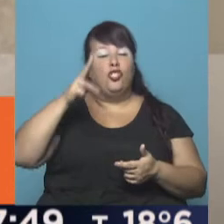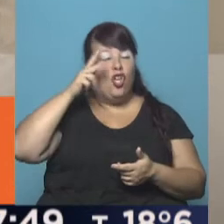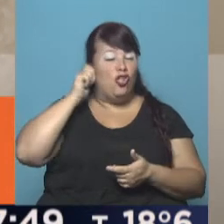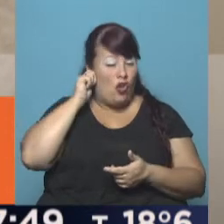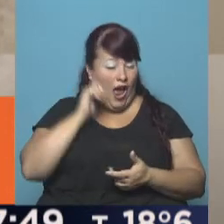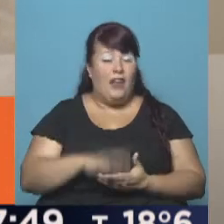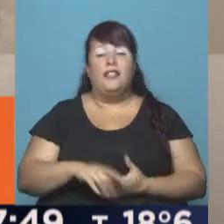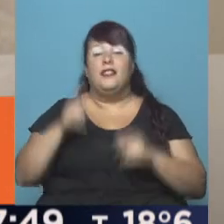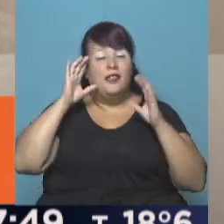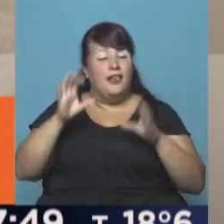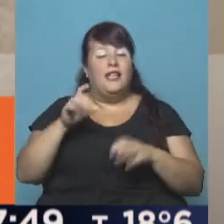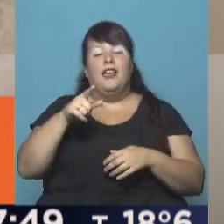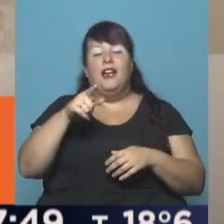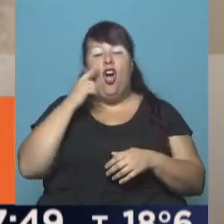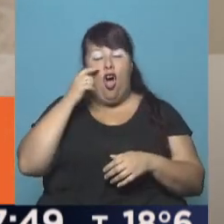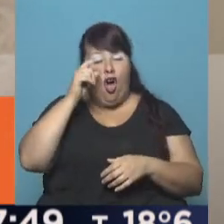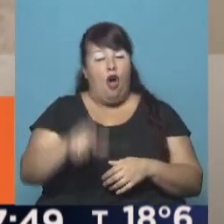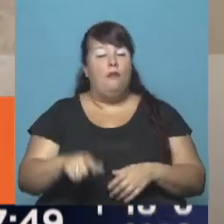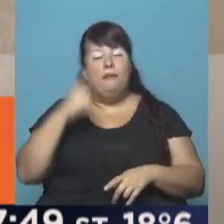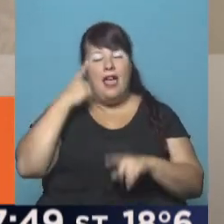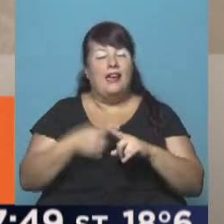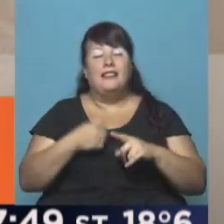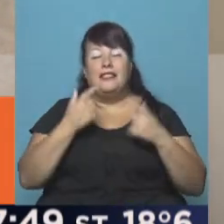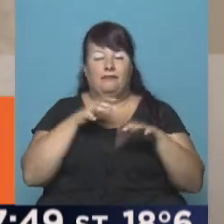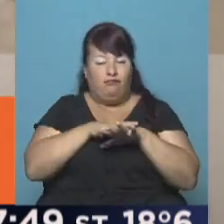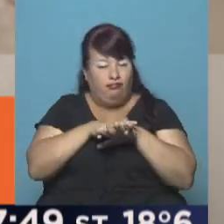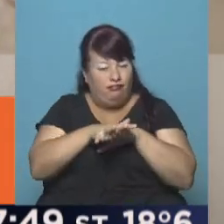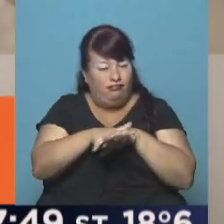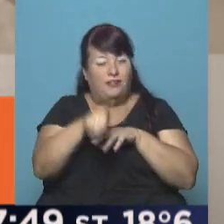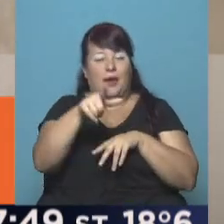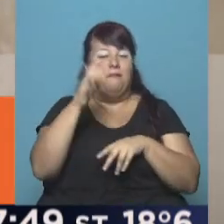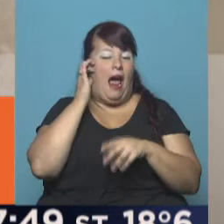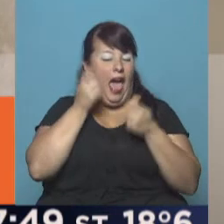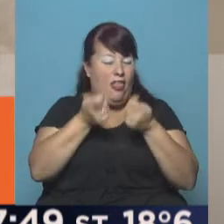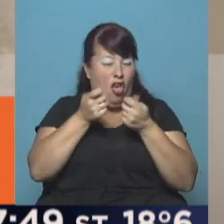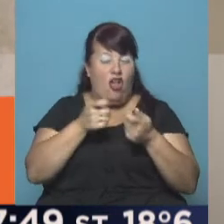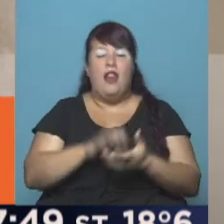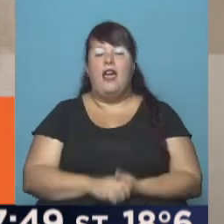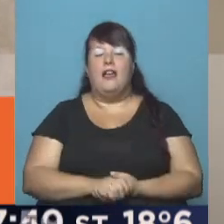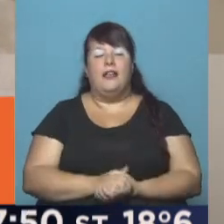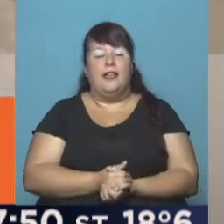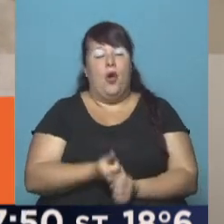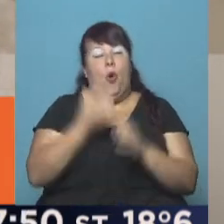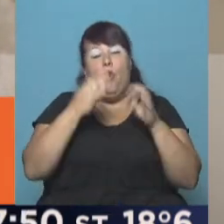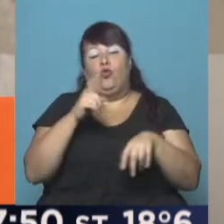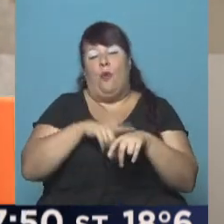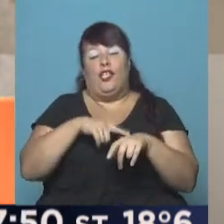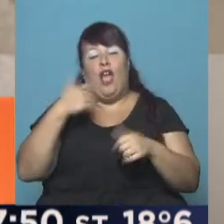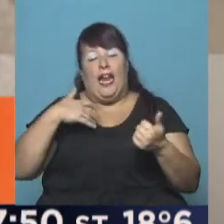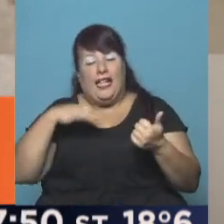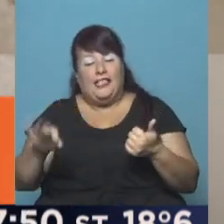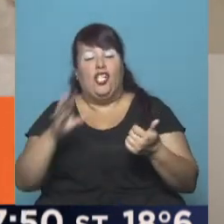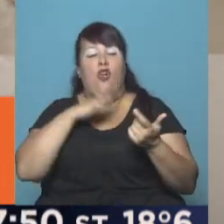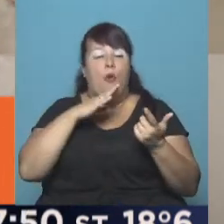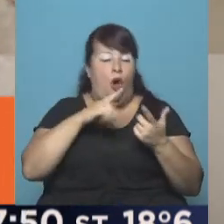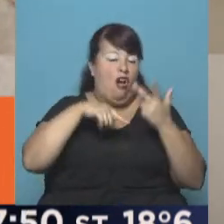recordamos jorge cysterpiller fue un hombre influyente en la carrera de diego armando maradona en el momento de argentinos juniors de